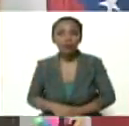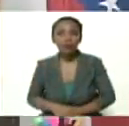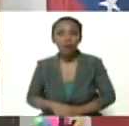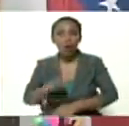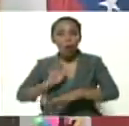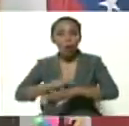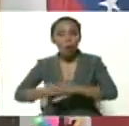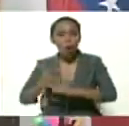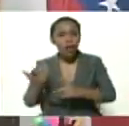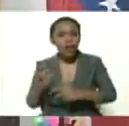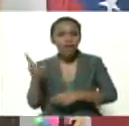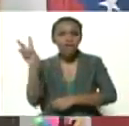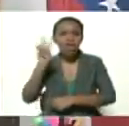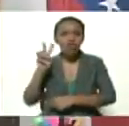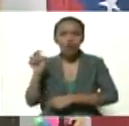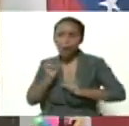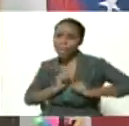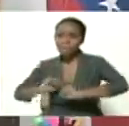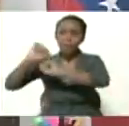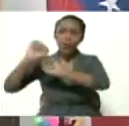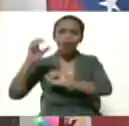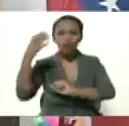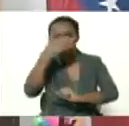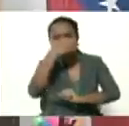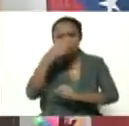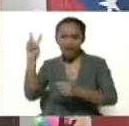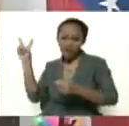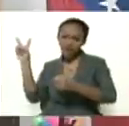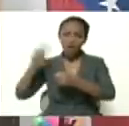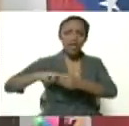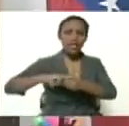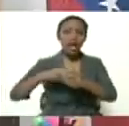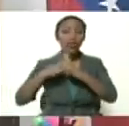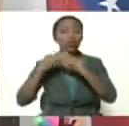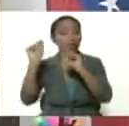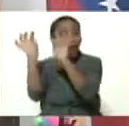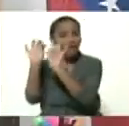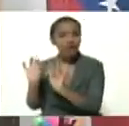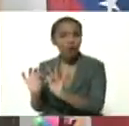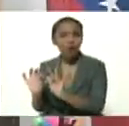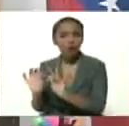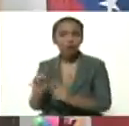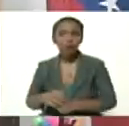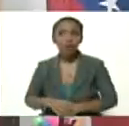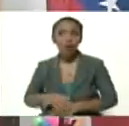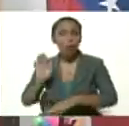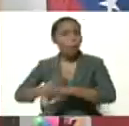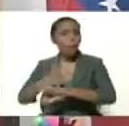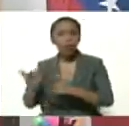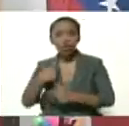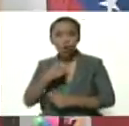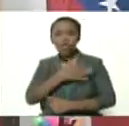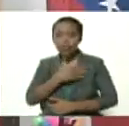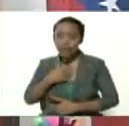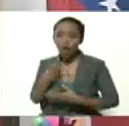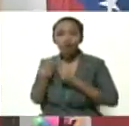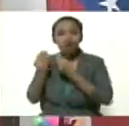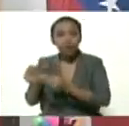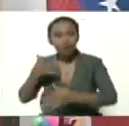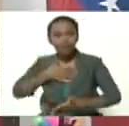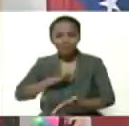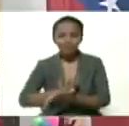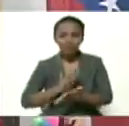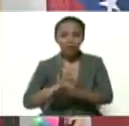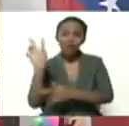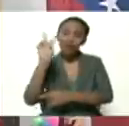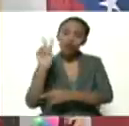Porque Venezuela rechaza el terrorismo, la violencia, en todas sus formas. Porque quiero garantizar la tranquilidad de